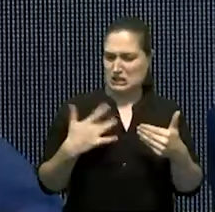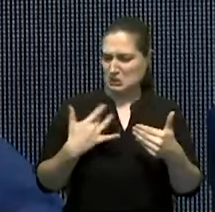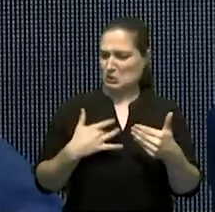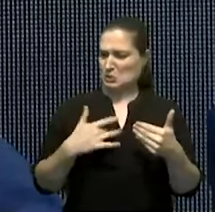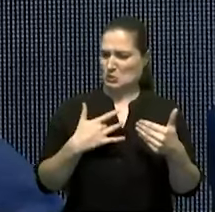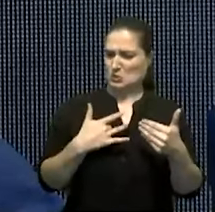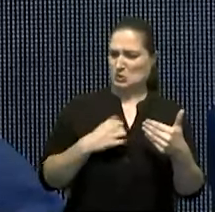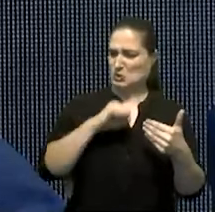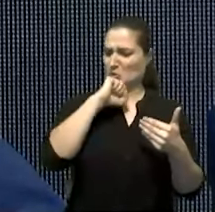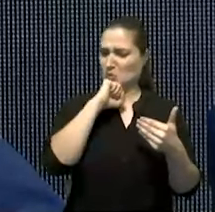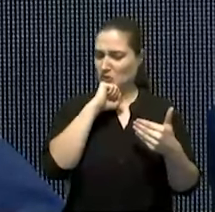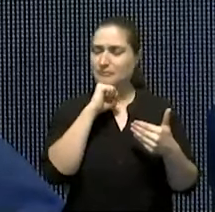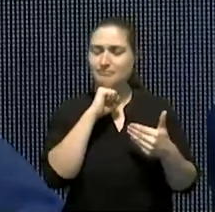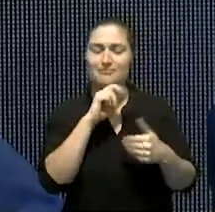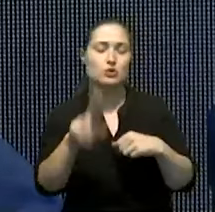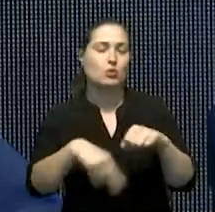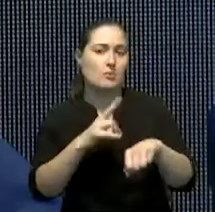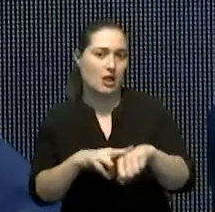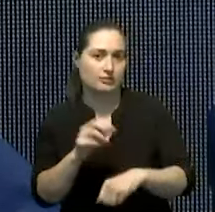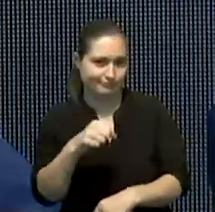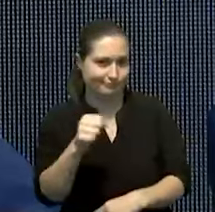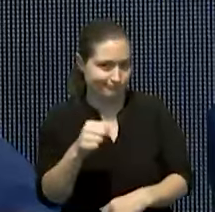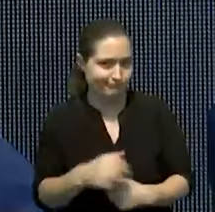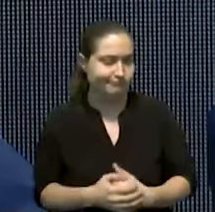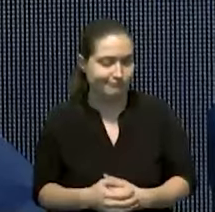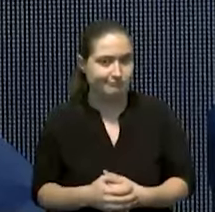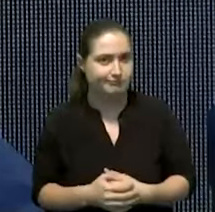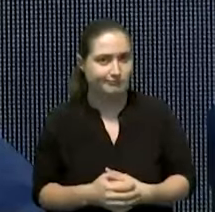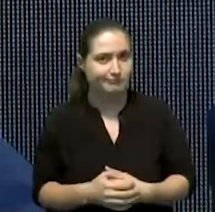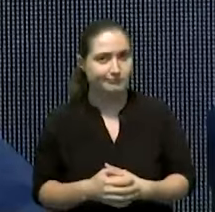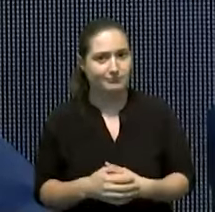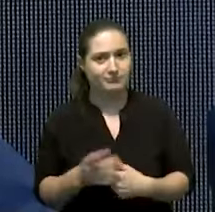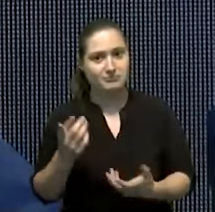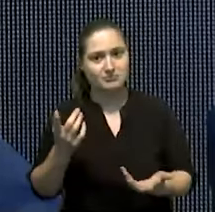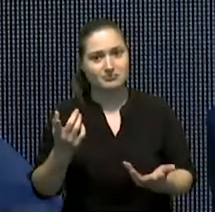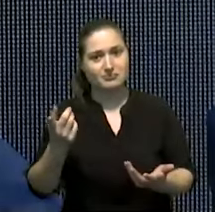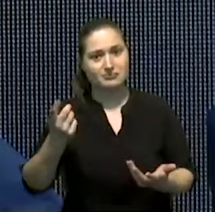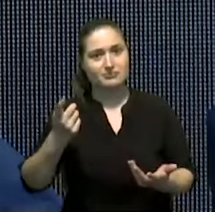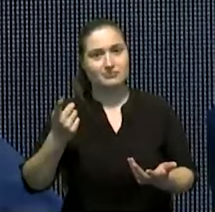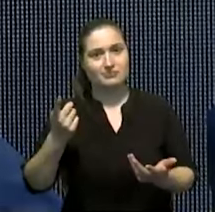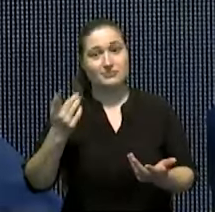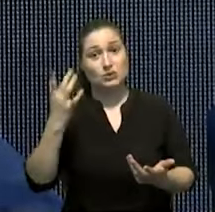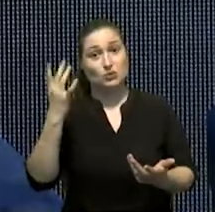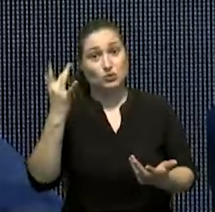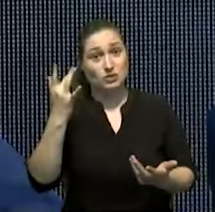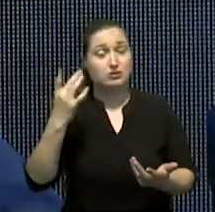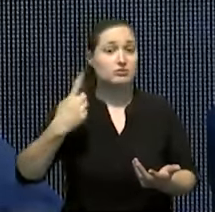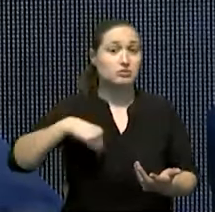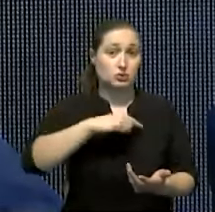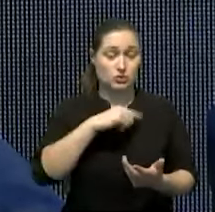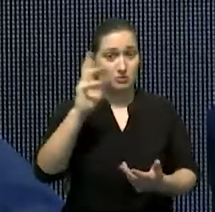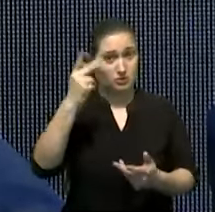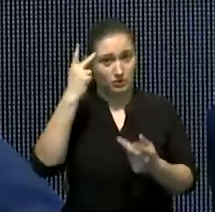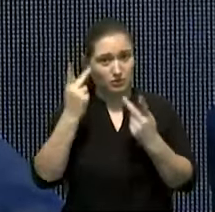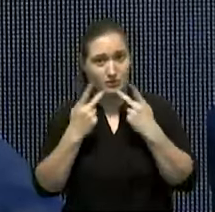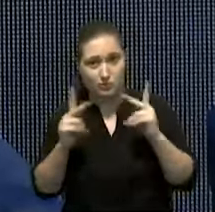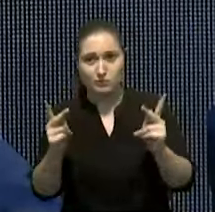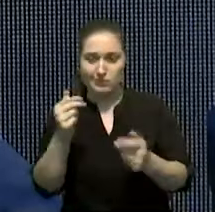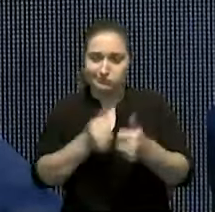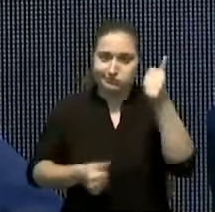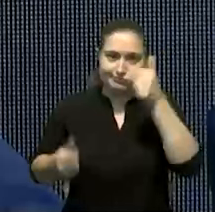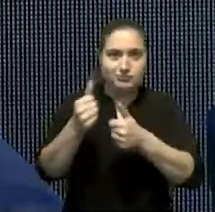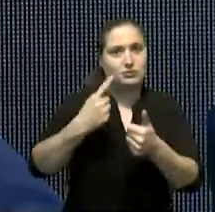nosotros hicimos todas las estimaciones para ver porque obviamente como hacedores de pública eso es algo